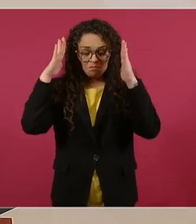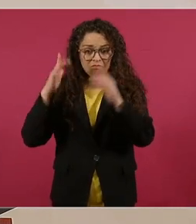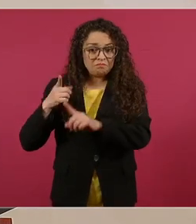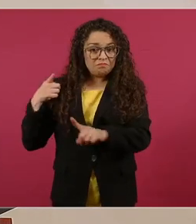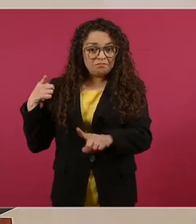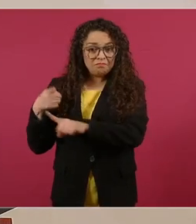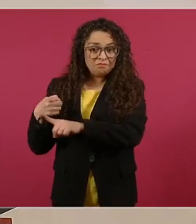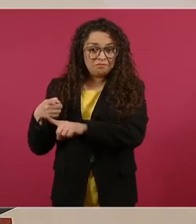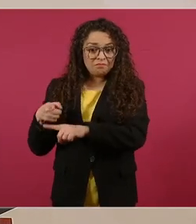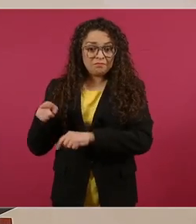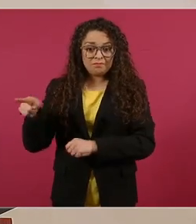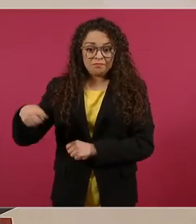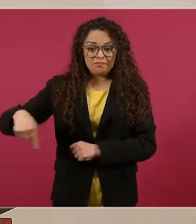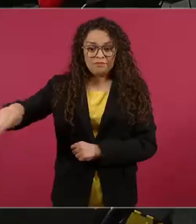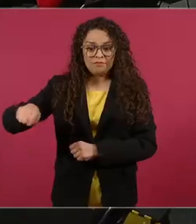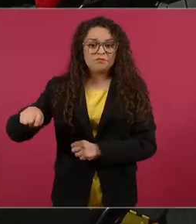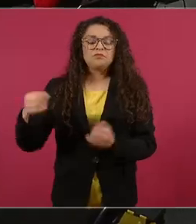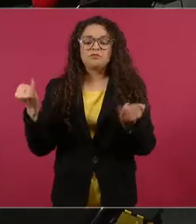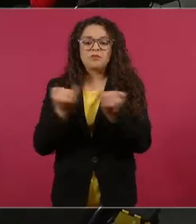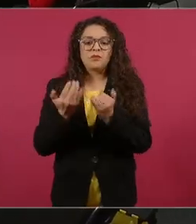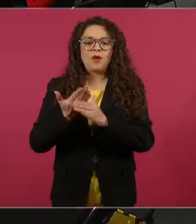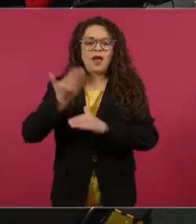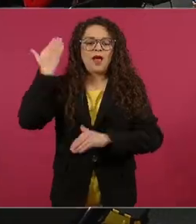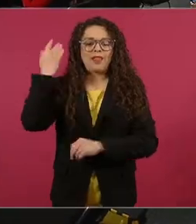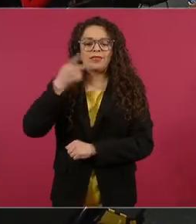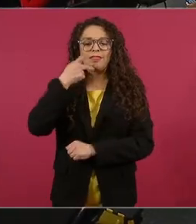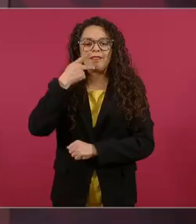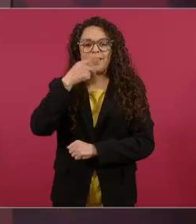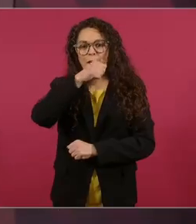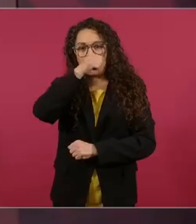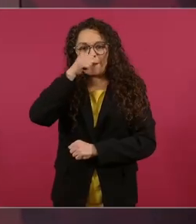Está, como decía el presidente Juárez,